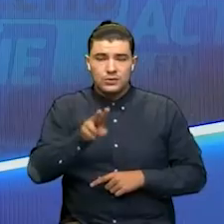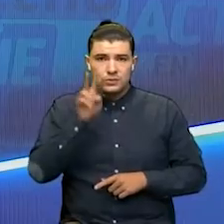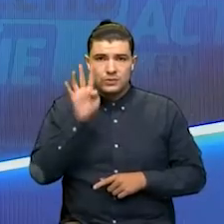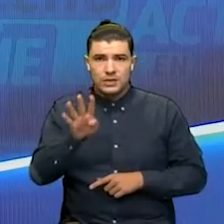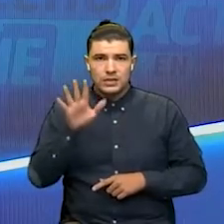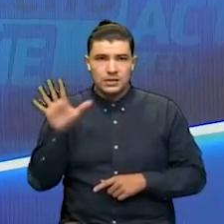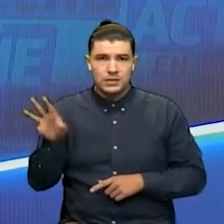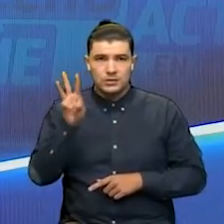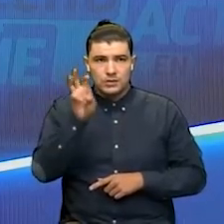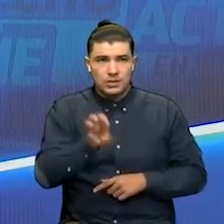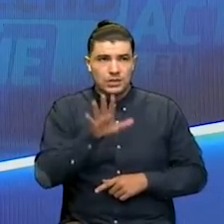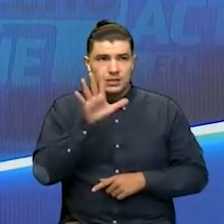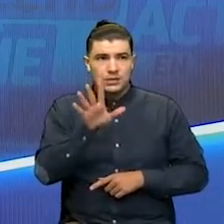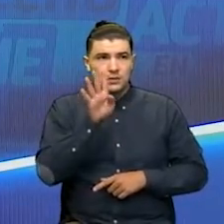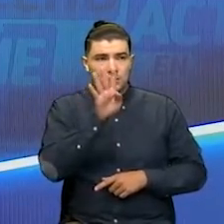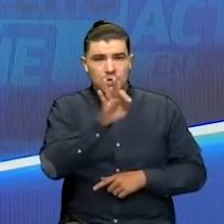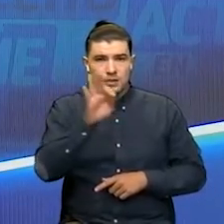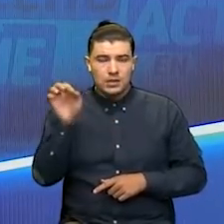310-245-8548 en WhatsApp y